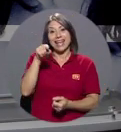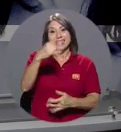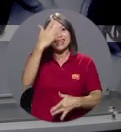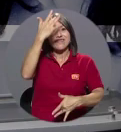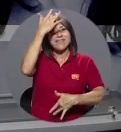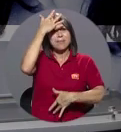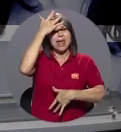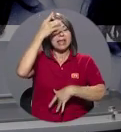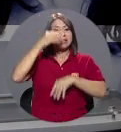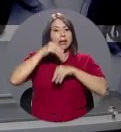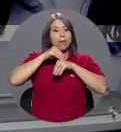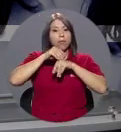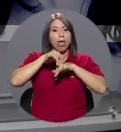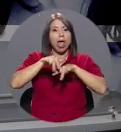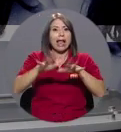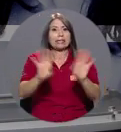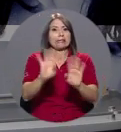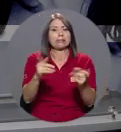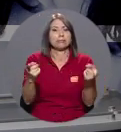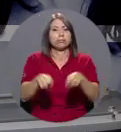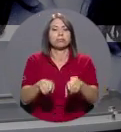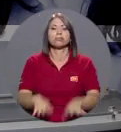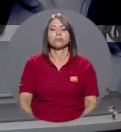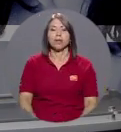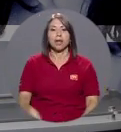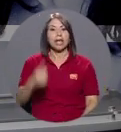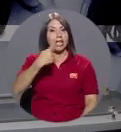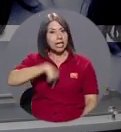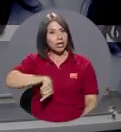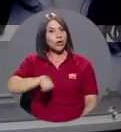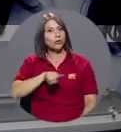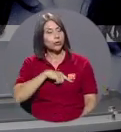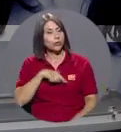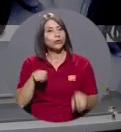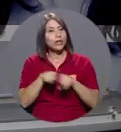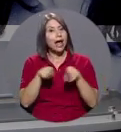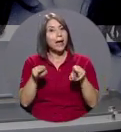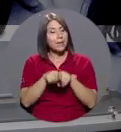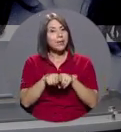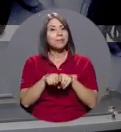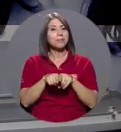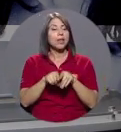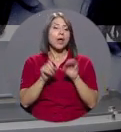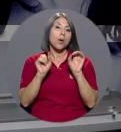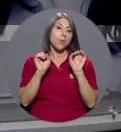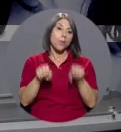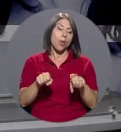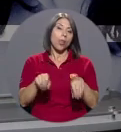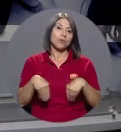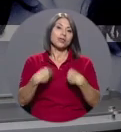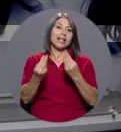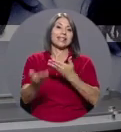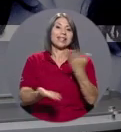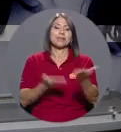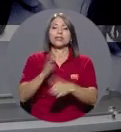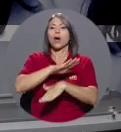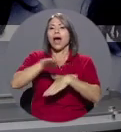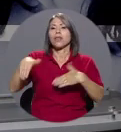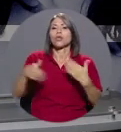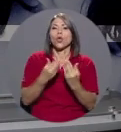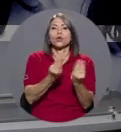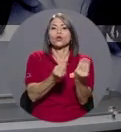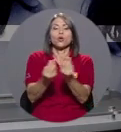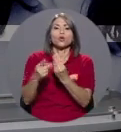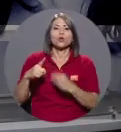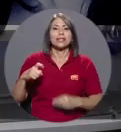que esas enfermedades no lleguen a surgir. Y nosotros, por la posición estratégica, pues le podemos dar servicio a todos los productores